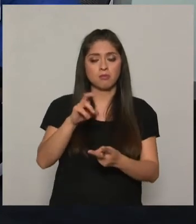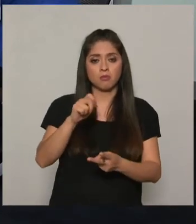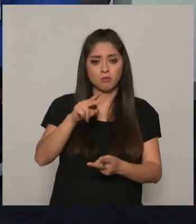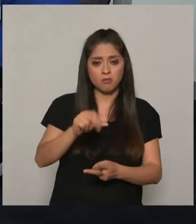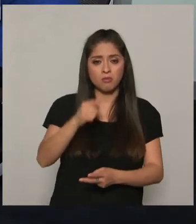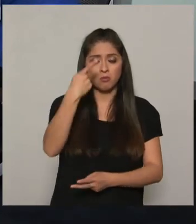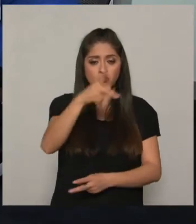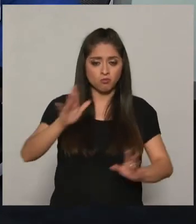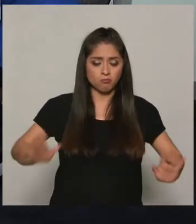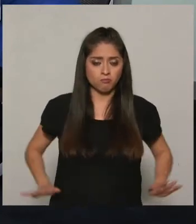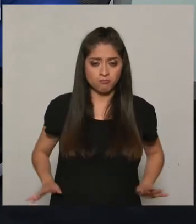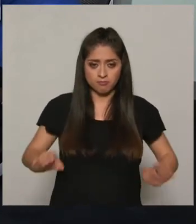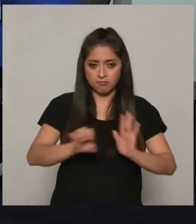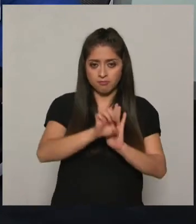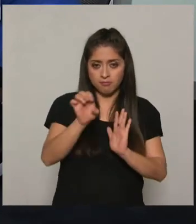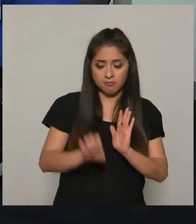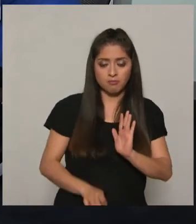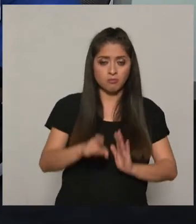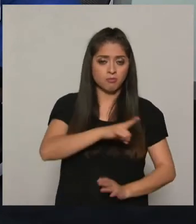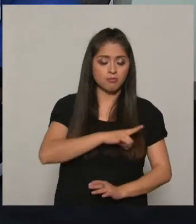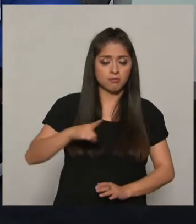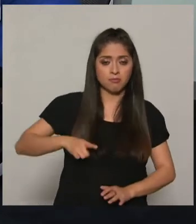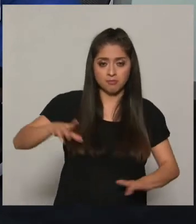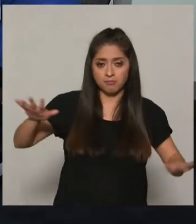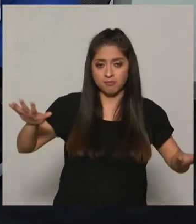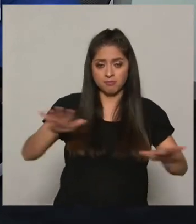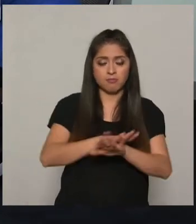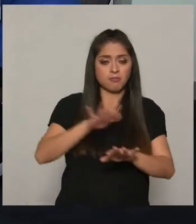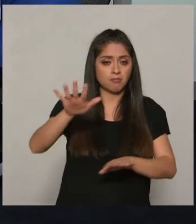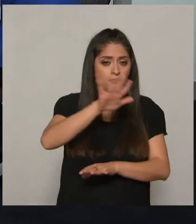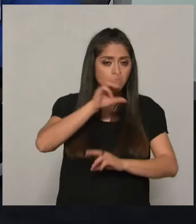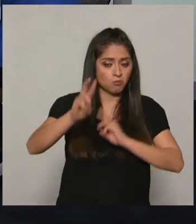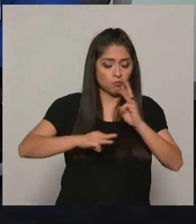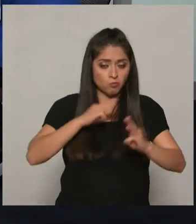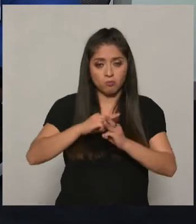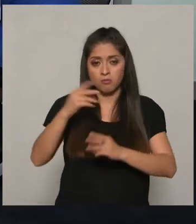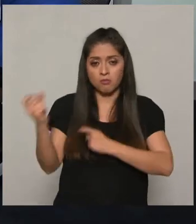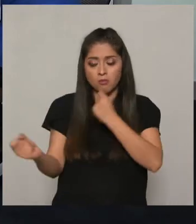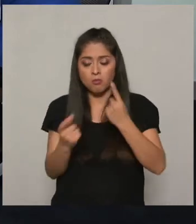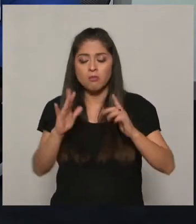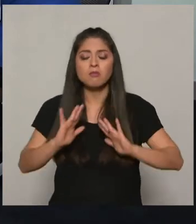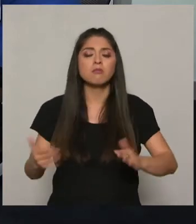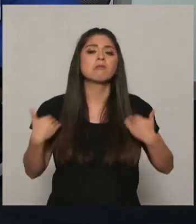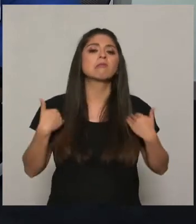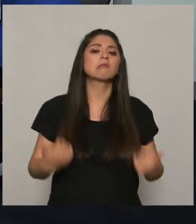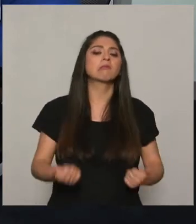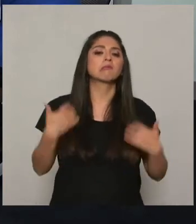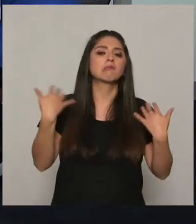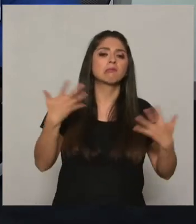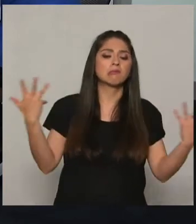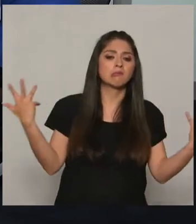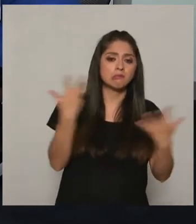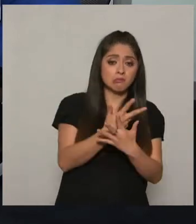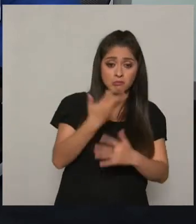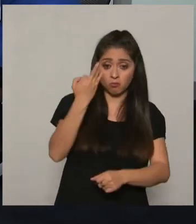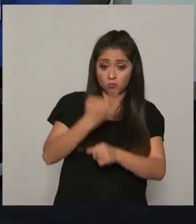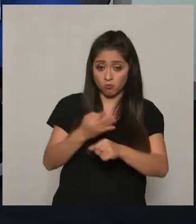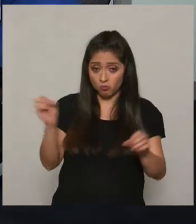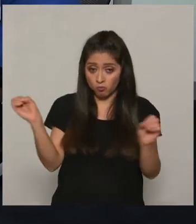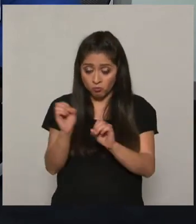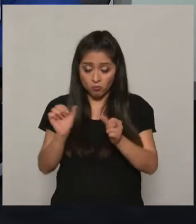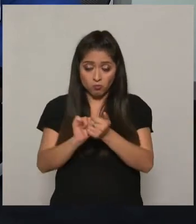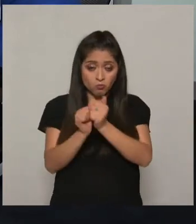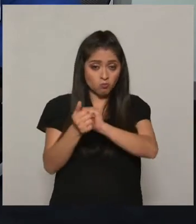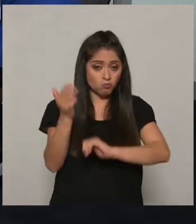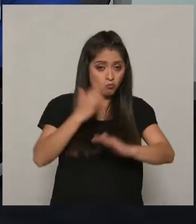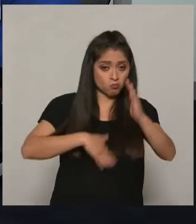su ejemplo que hay que hacer un cambio. Y yo creo que pues ya les cayó el 20, por supuesto, si no hubieran llegado a donde están a este momento,